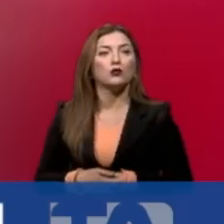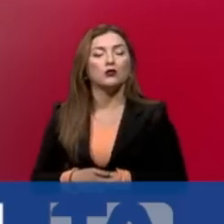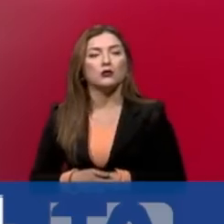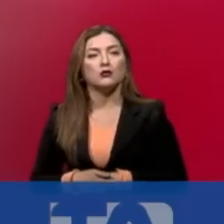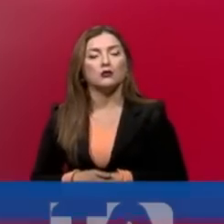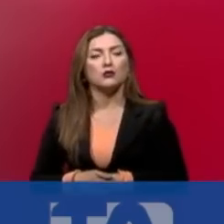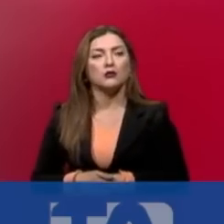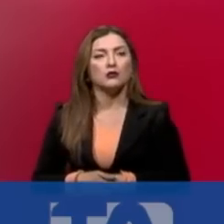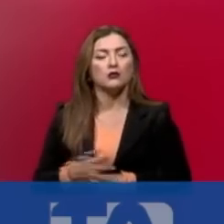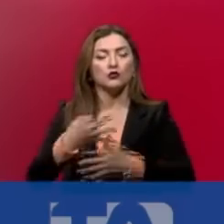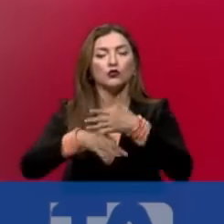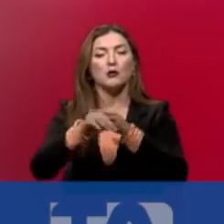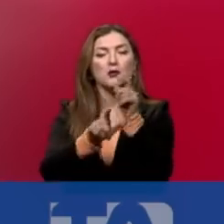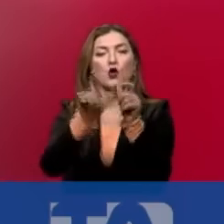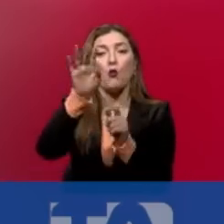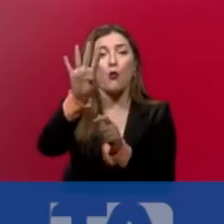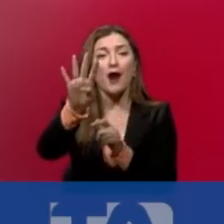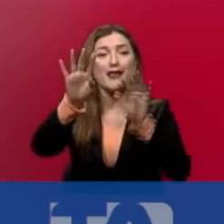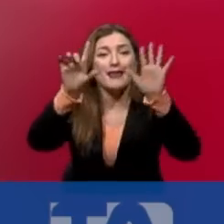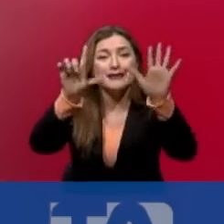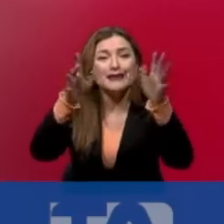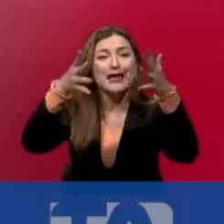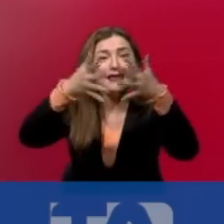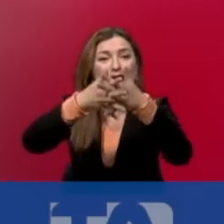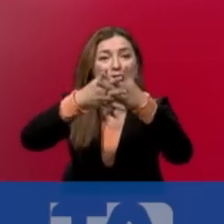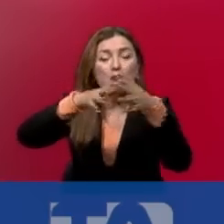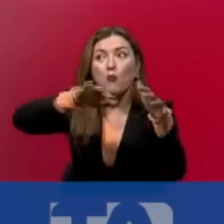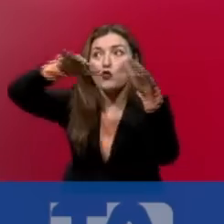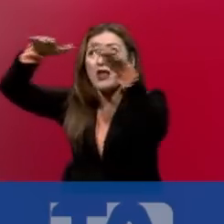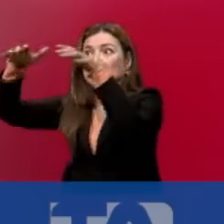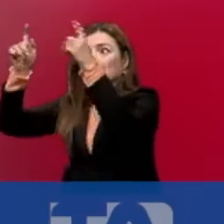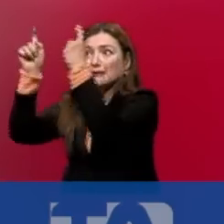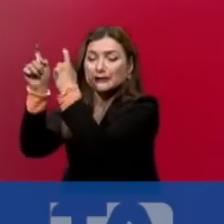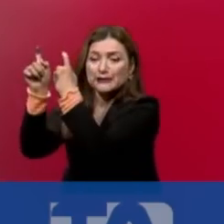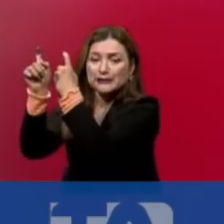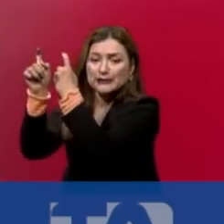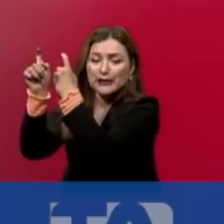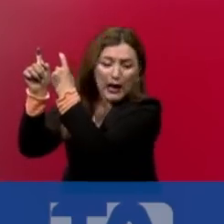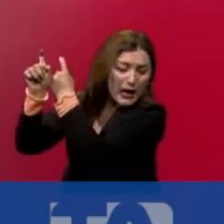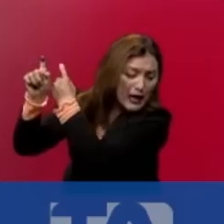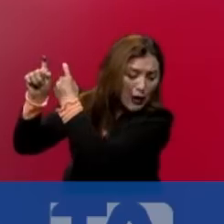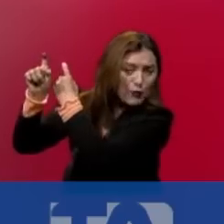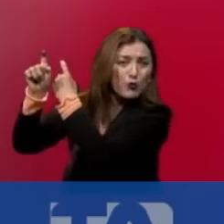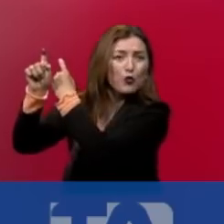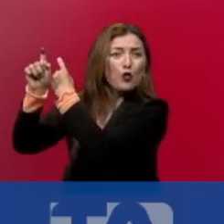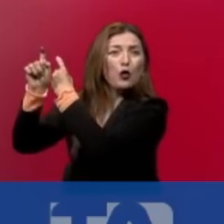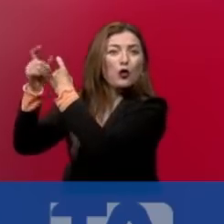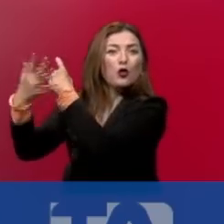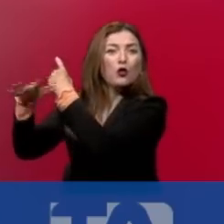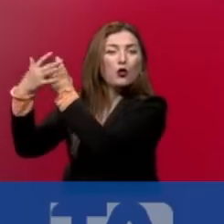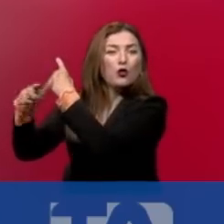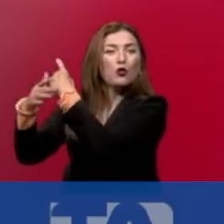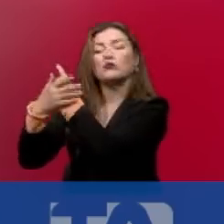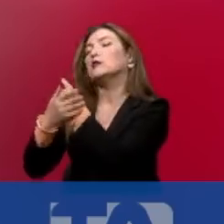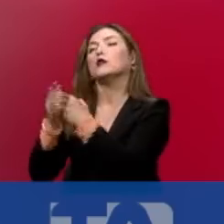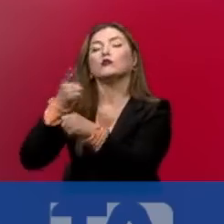En total fueron 47 personas las que se quedaron arriba en la montaña el momento en que se suspendió la operación. 27